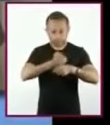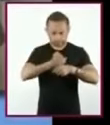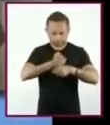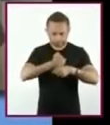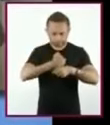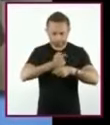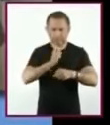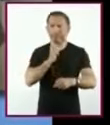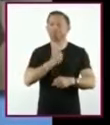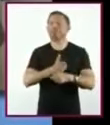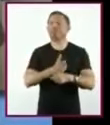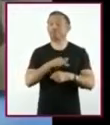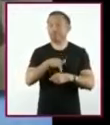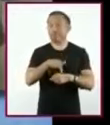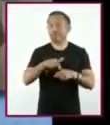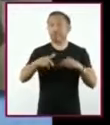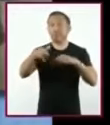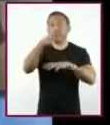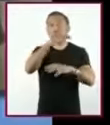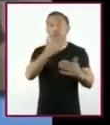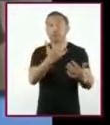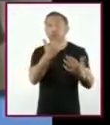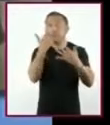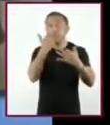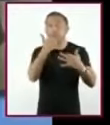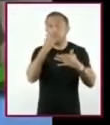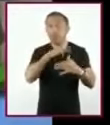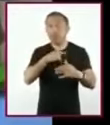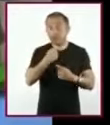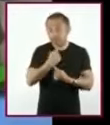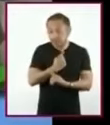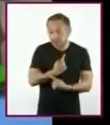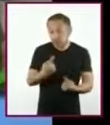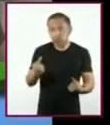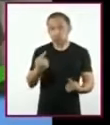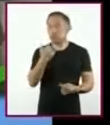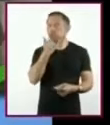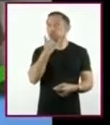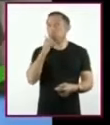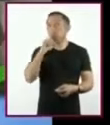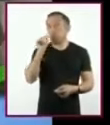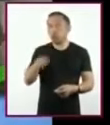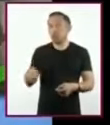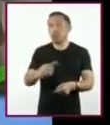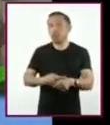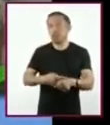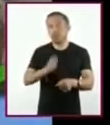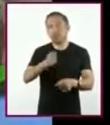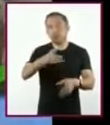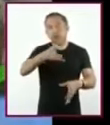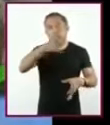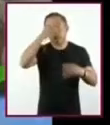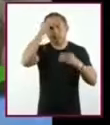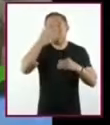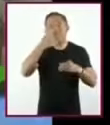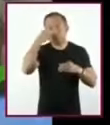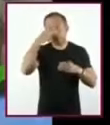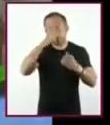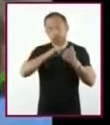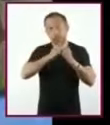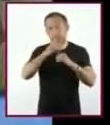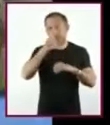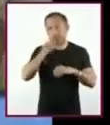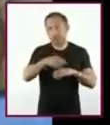este contaminante tenía efectos en la salud de los niños, principalmente en aprendizaje, es que se cambió la calidad